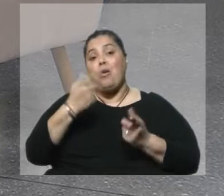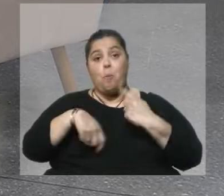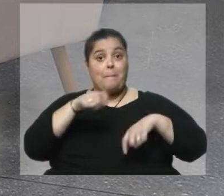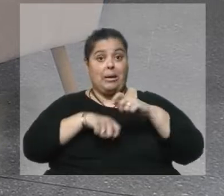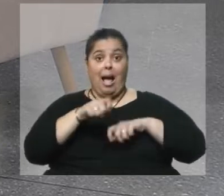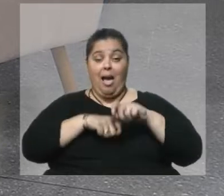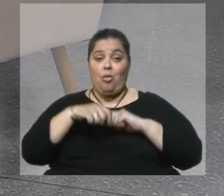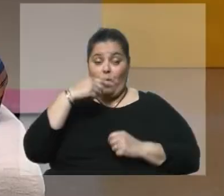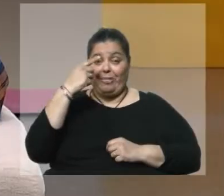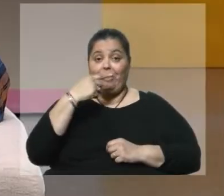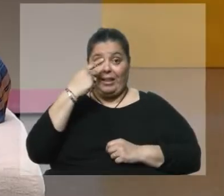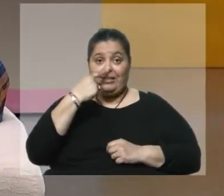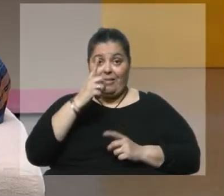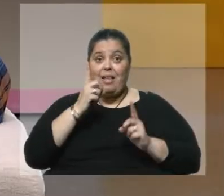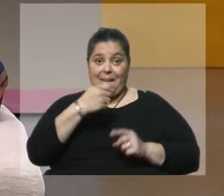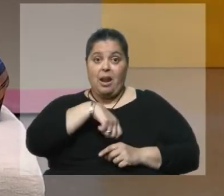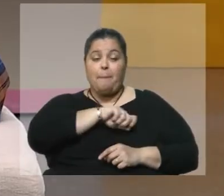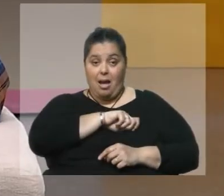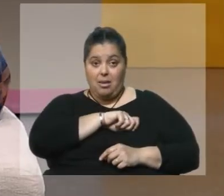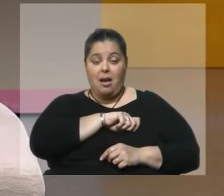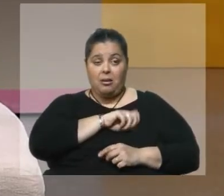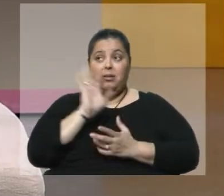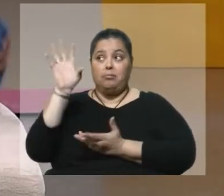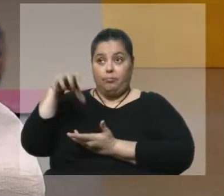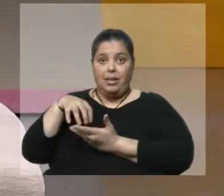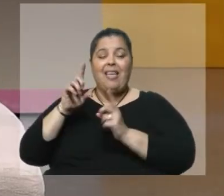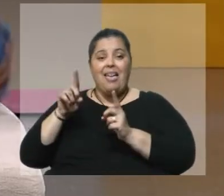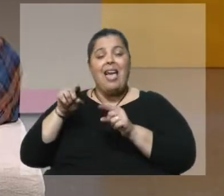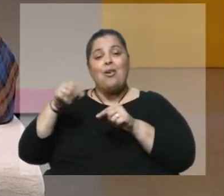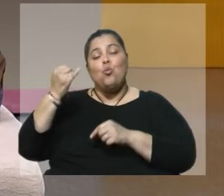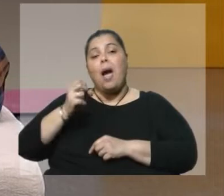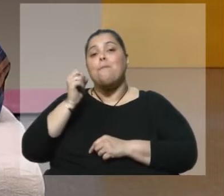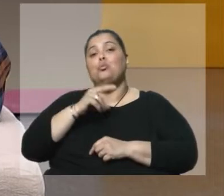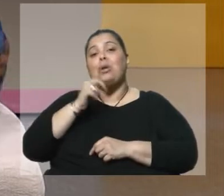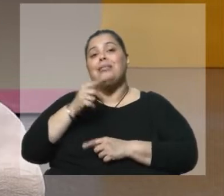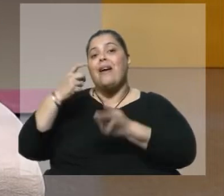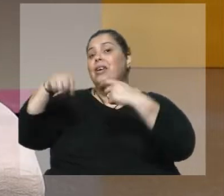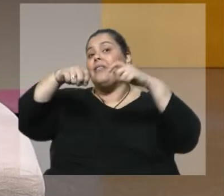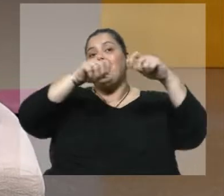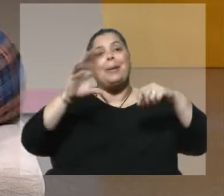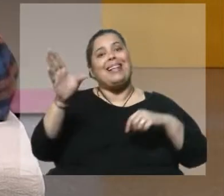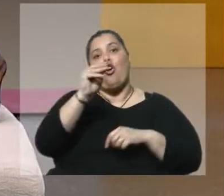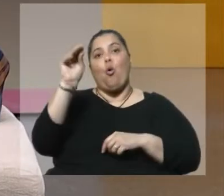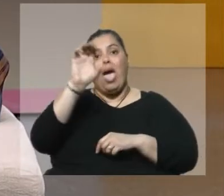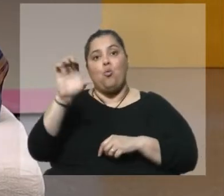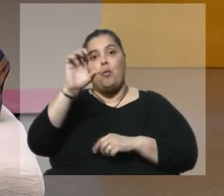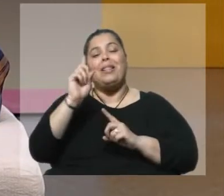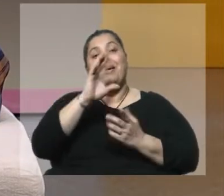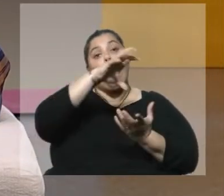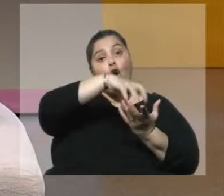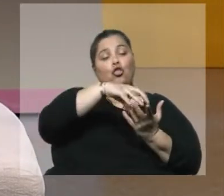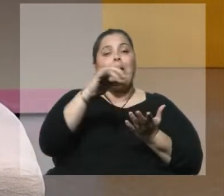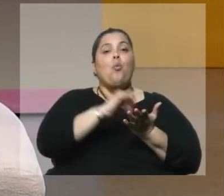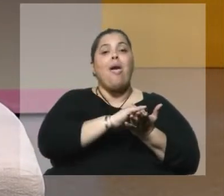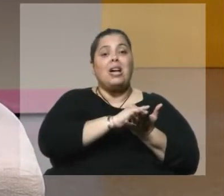interesante en España. Y de ahí tengo una chica que me vende para toda Europa. Y después tengo un mercado interesante en Nueva York.